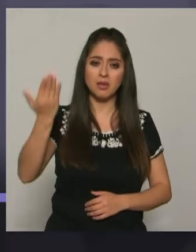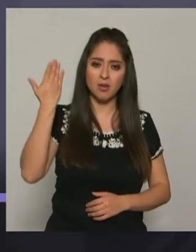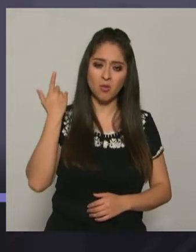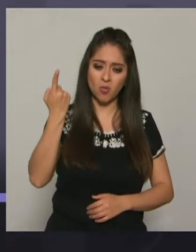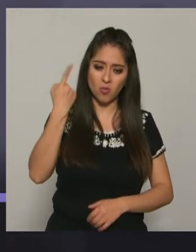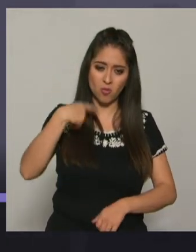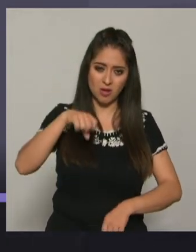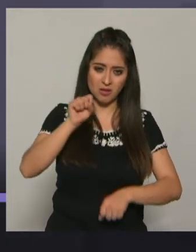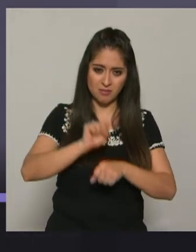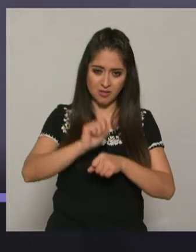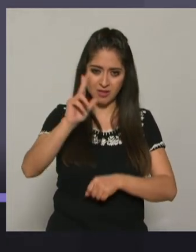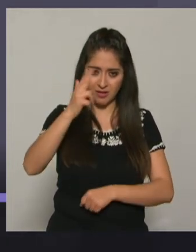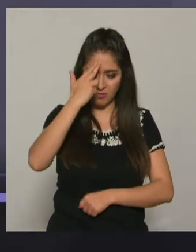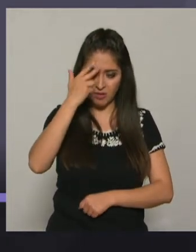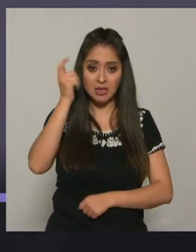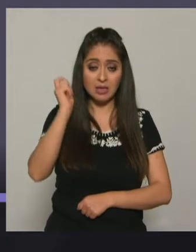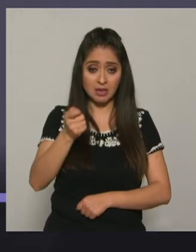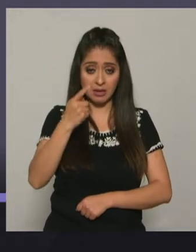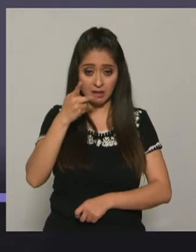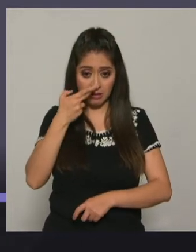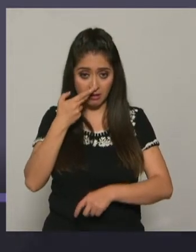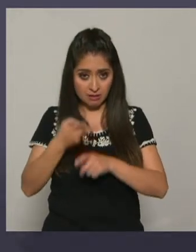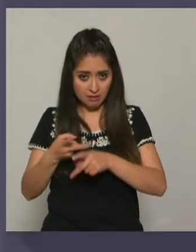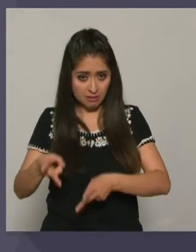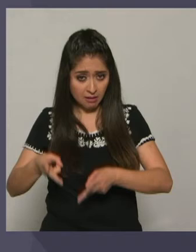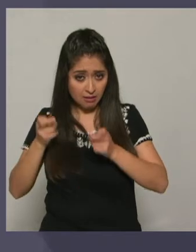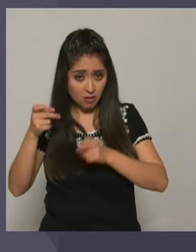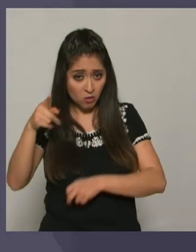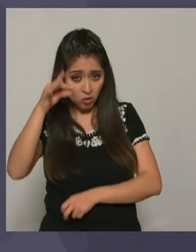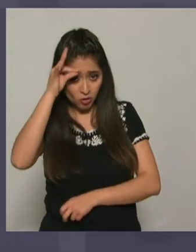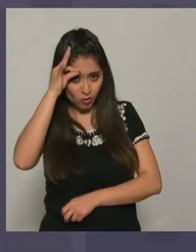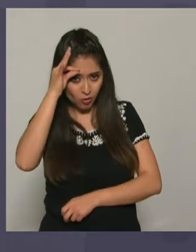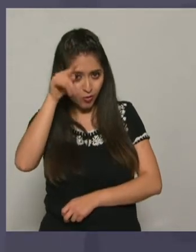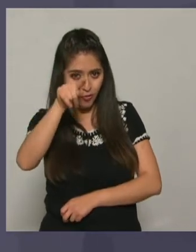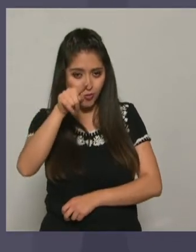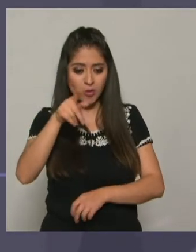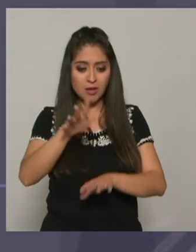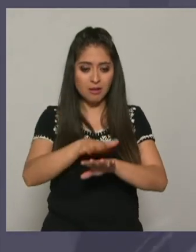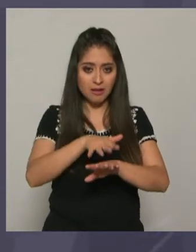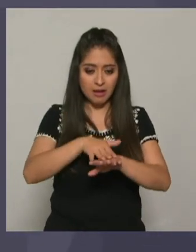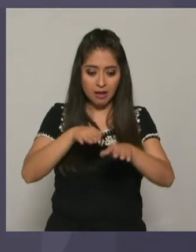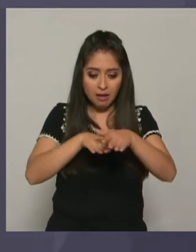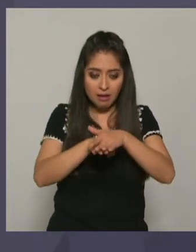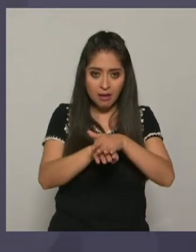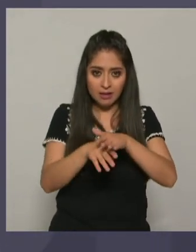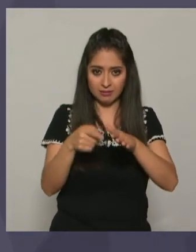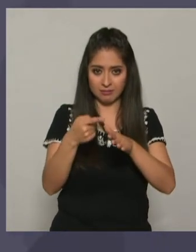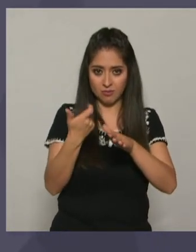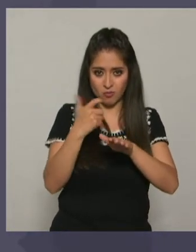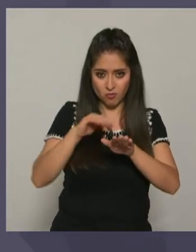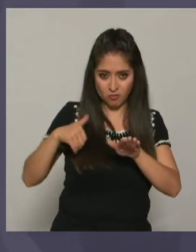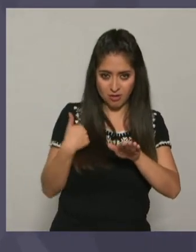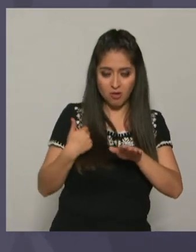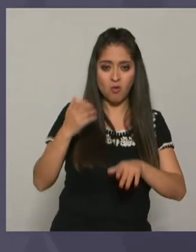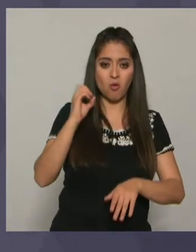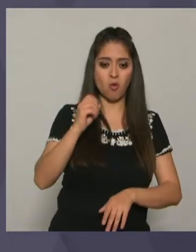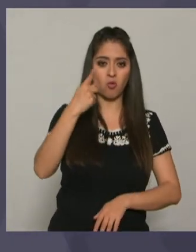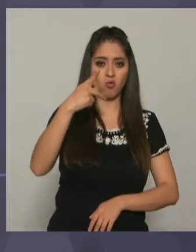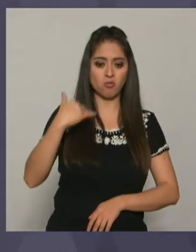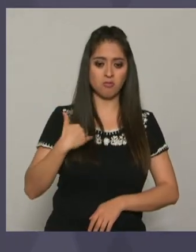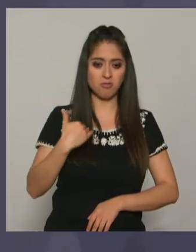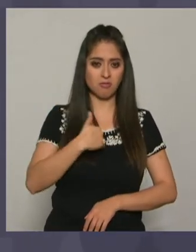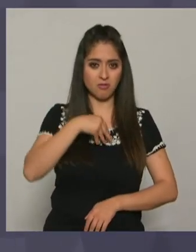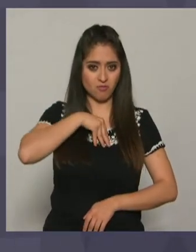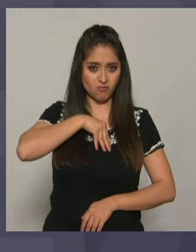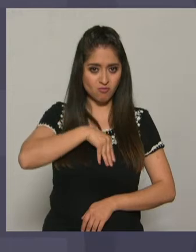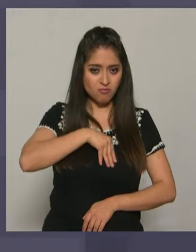pasada, el delincuente no es tonto, no te guardes el dinero en el calcetín, no te lo guardes en el pecho,